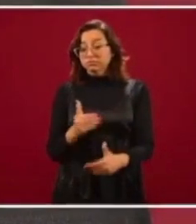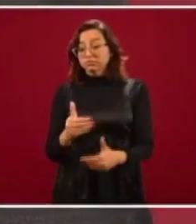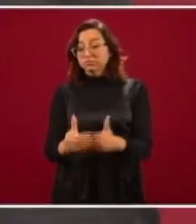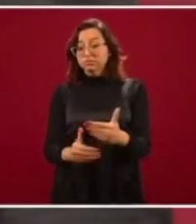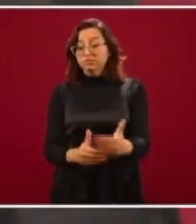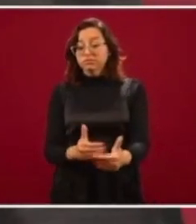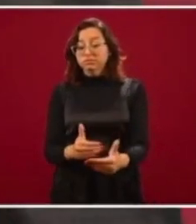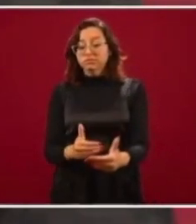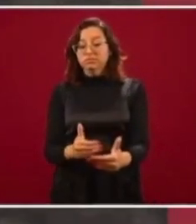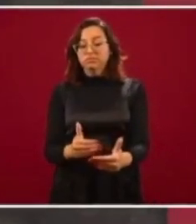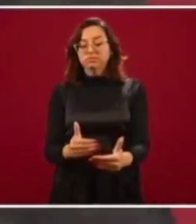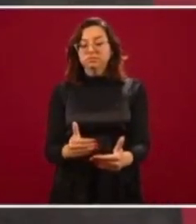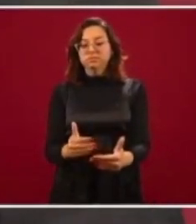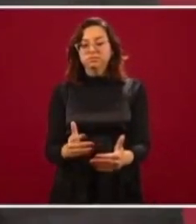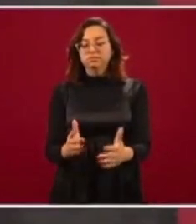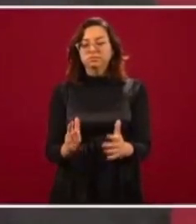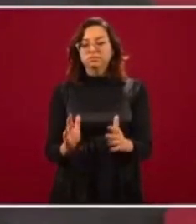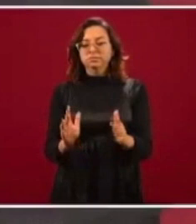ya